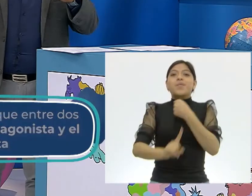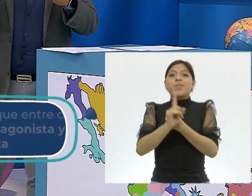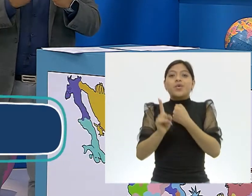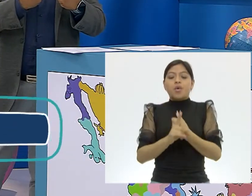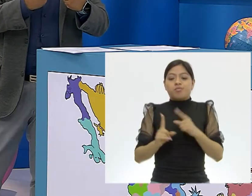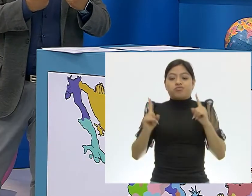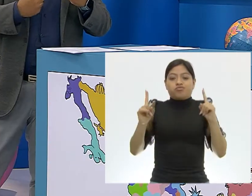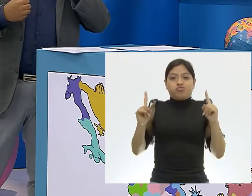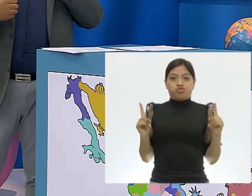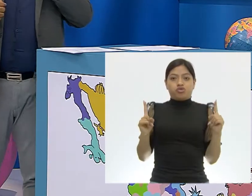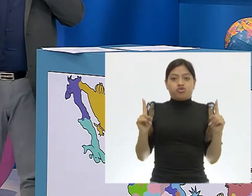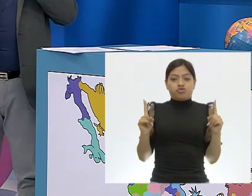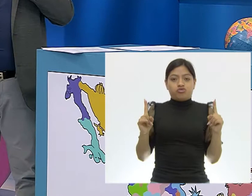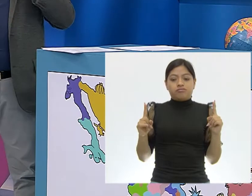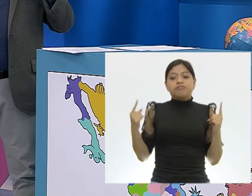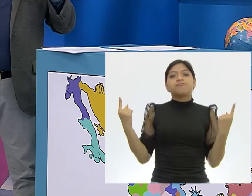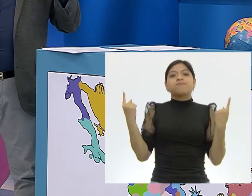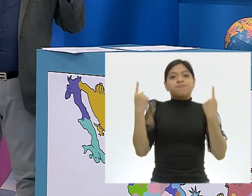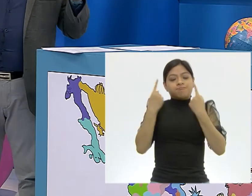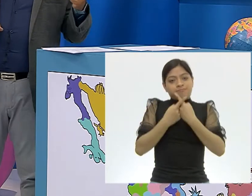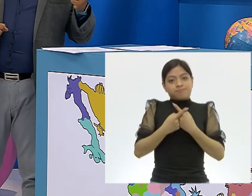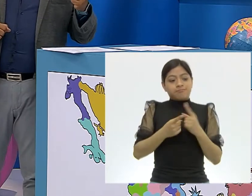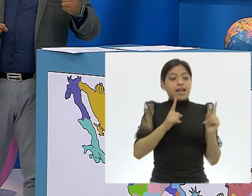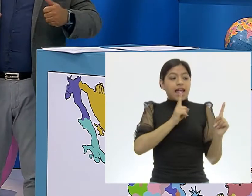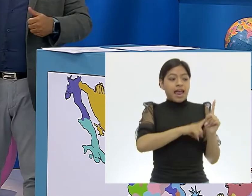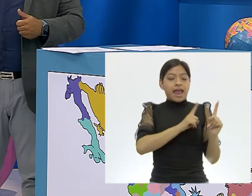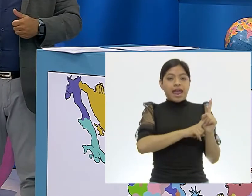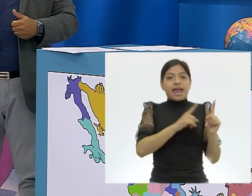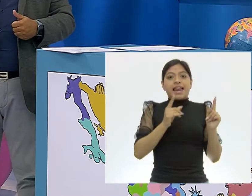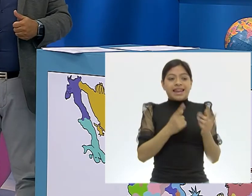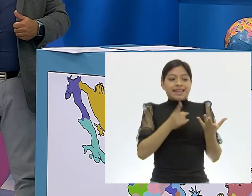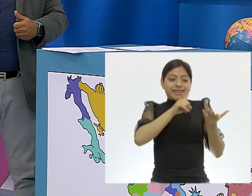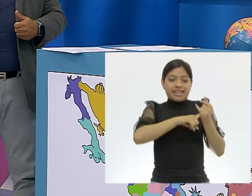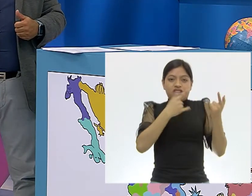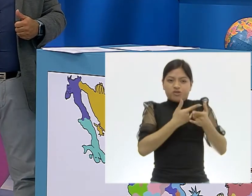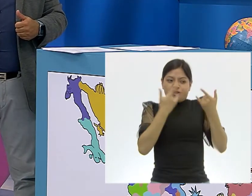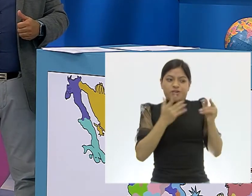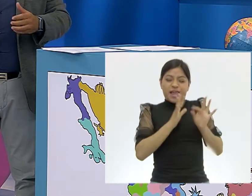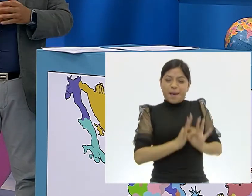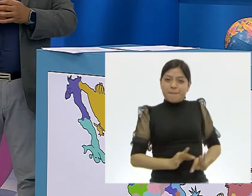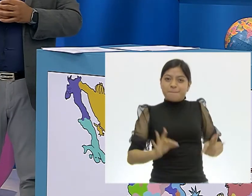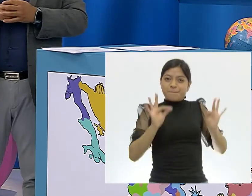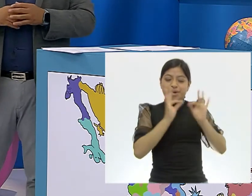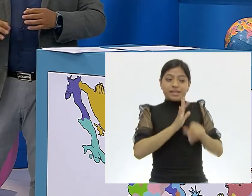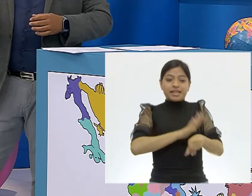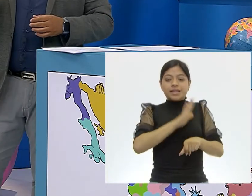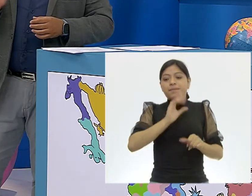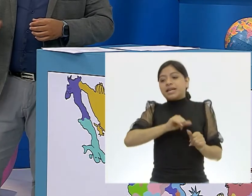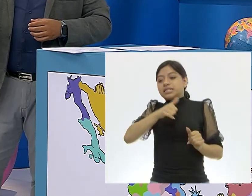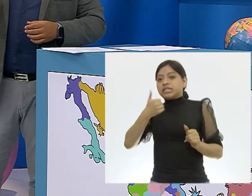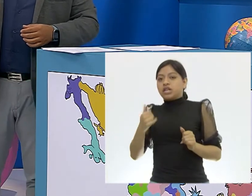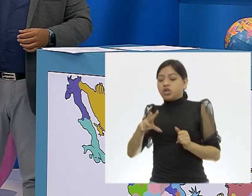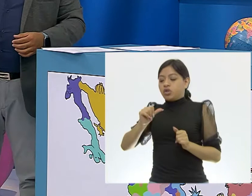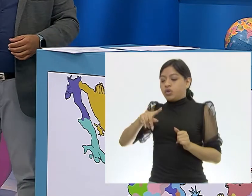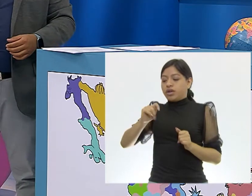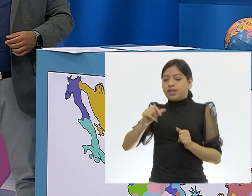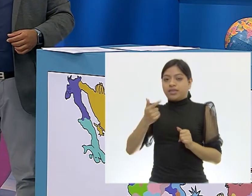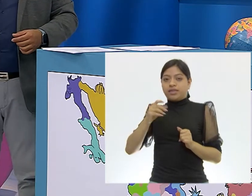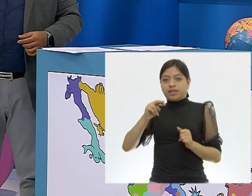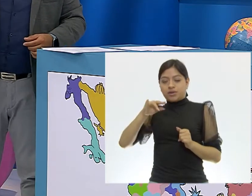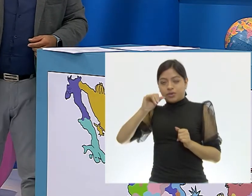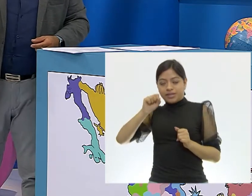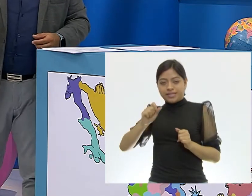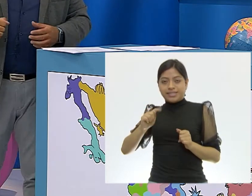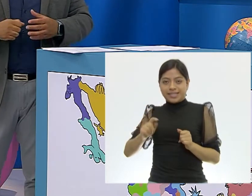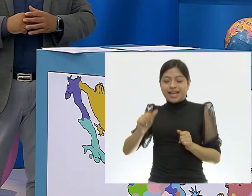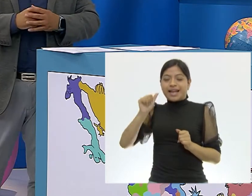entre 2 fuerzas. Generalmente se da entre el protagonista y el antagonista. El conflicto siempre va a representar un